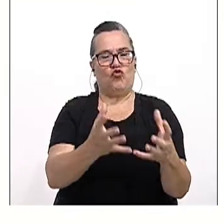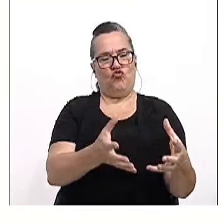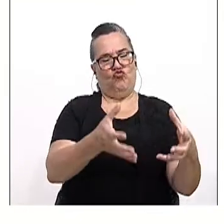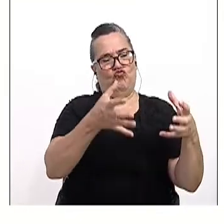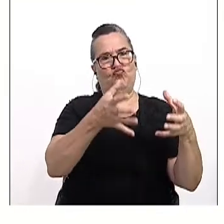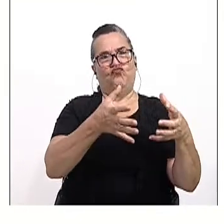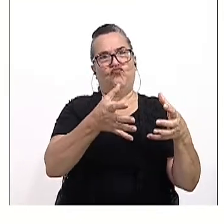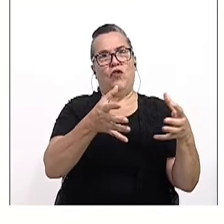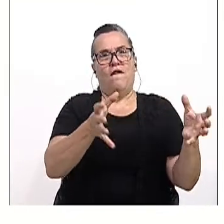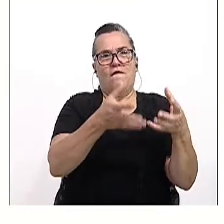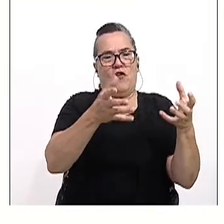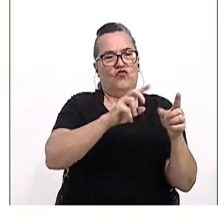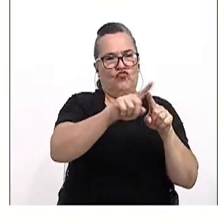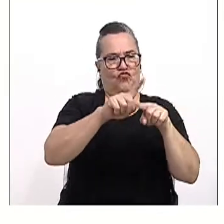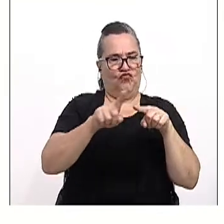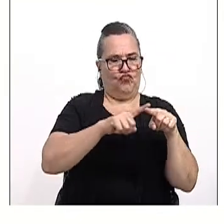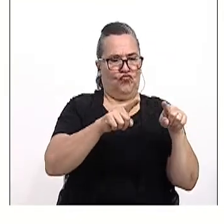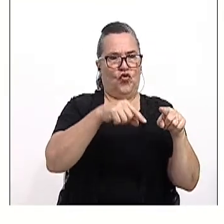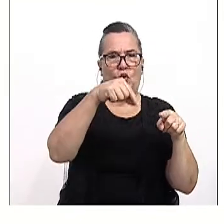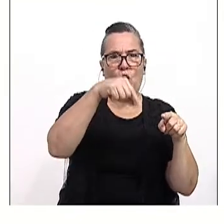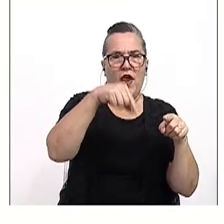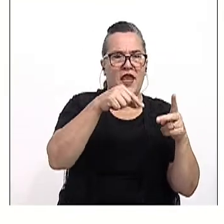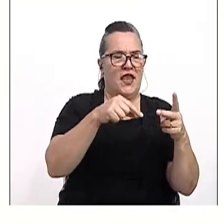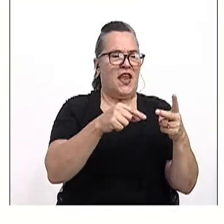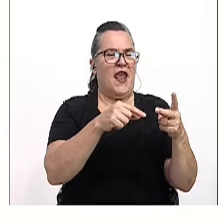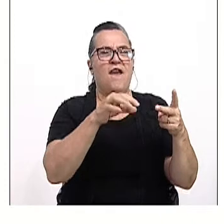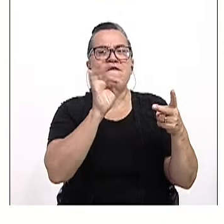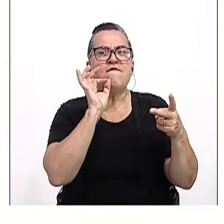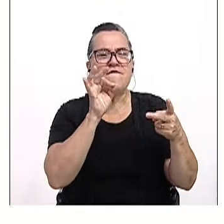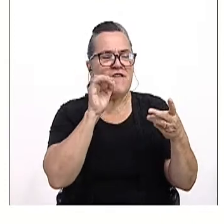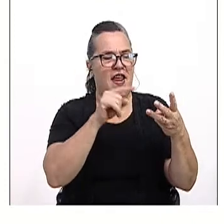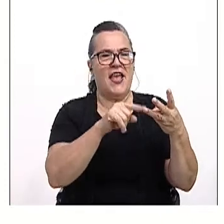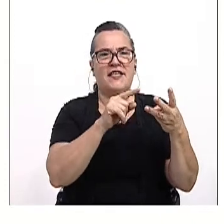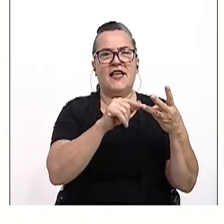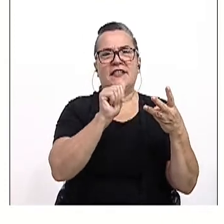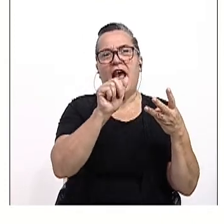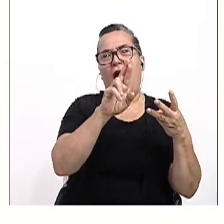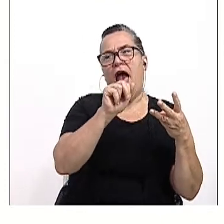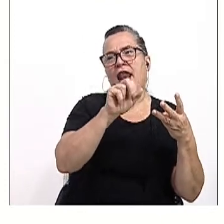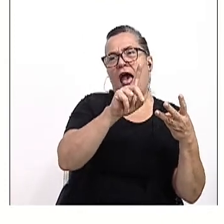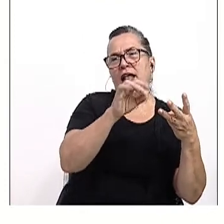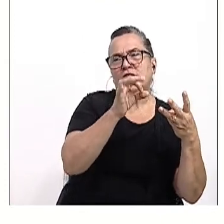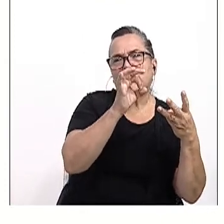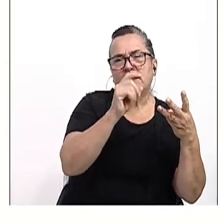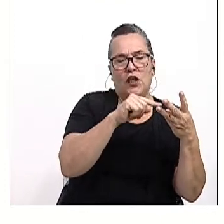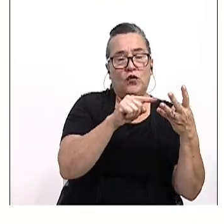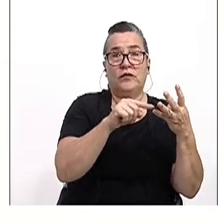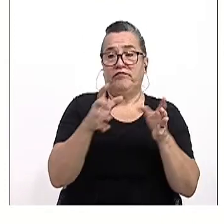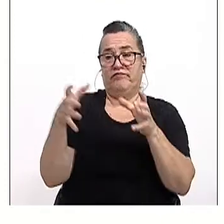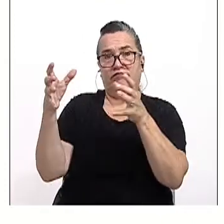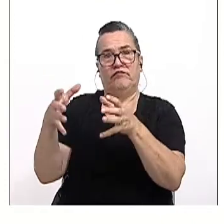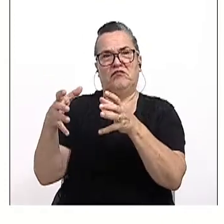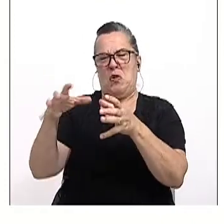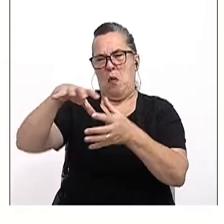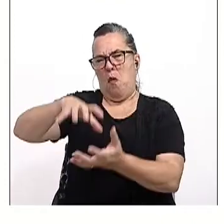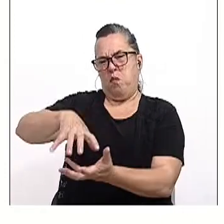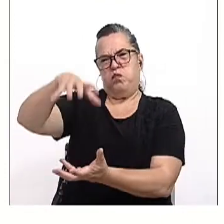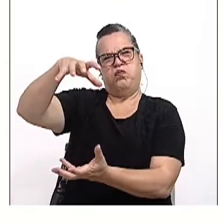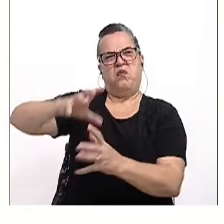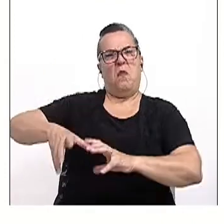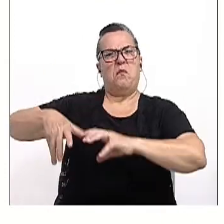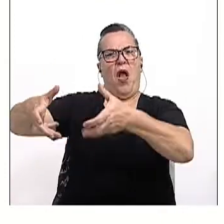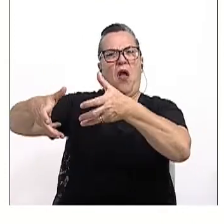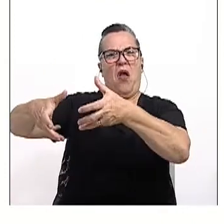frutas variadas, el kiwi, la fresa, los arándanos, y a la par tenemos un puñado de